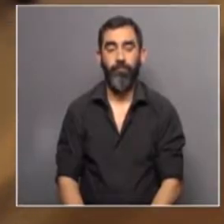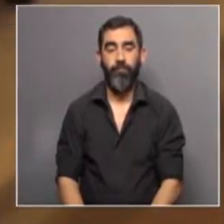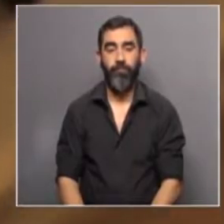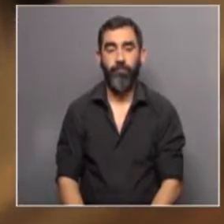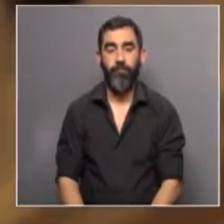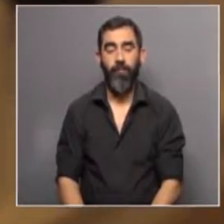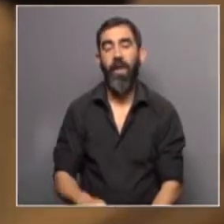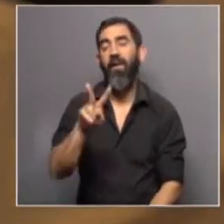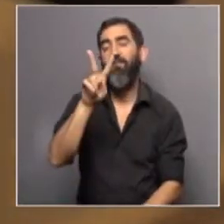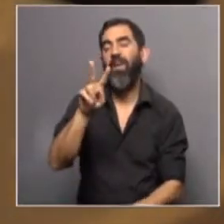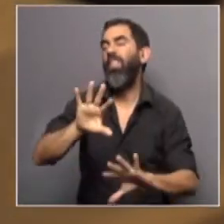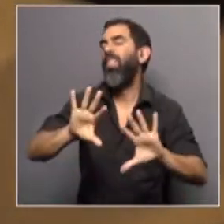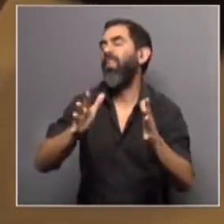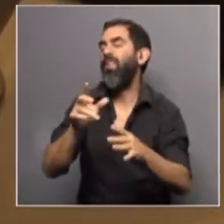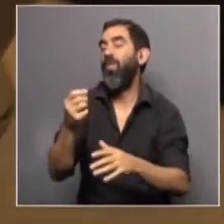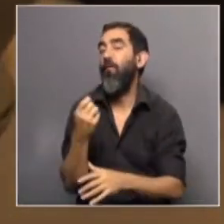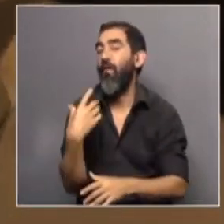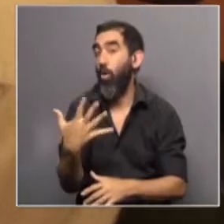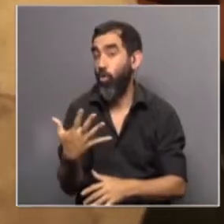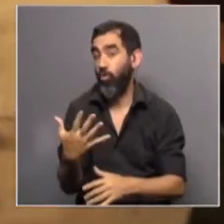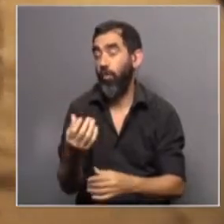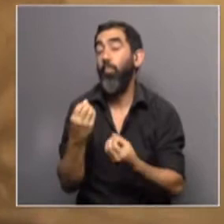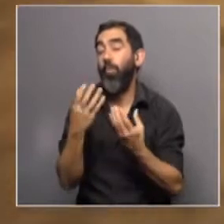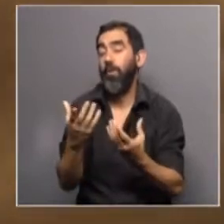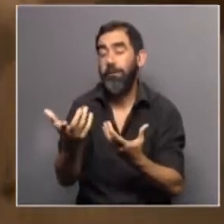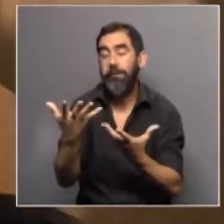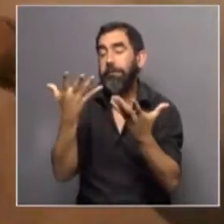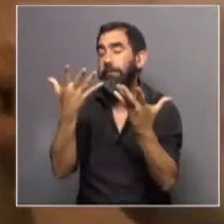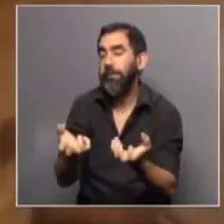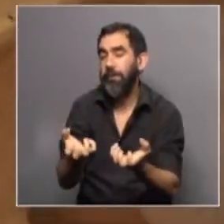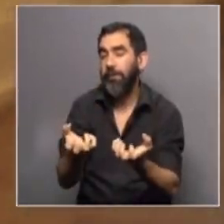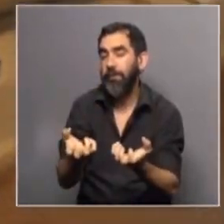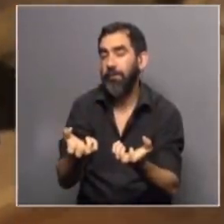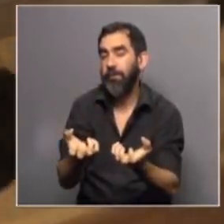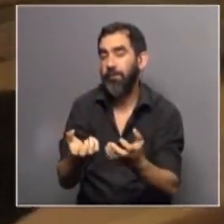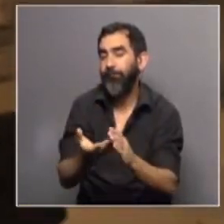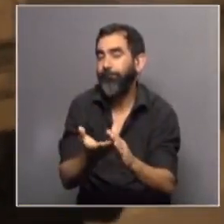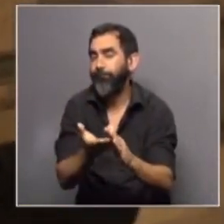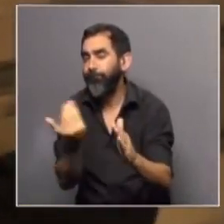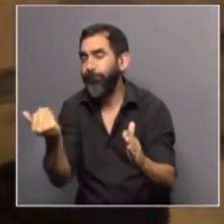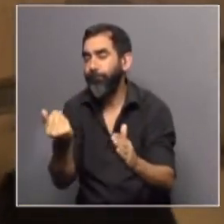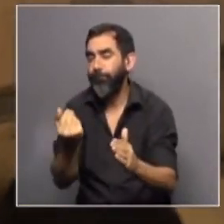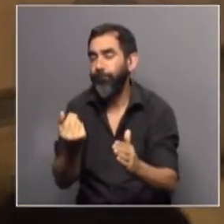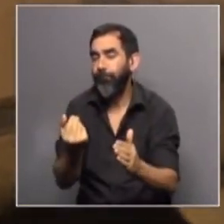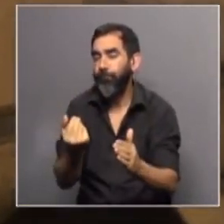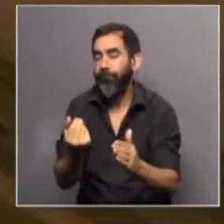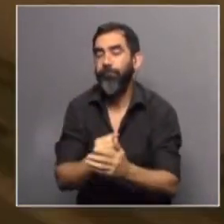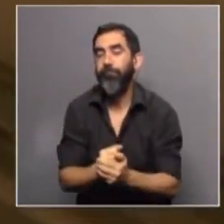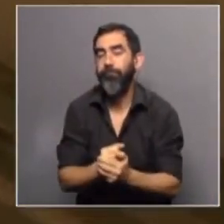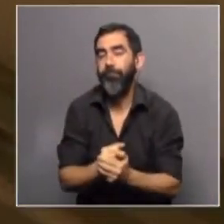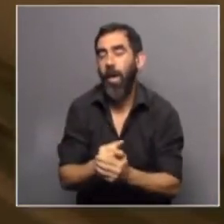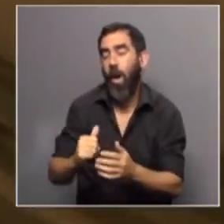La B corta de valorización justamente viene de tratar de sacar lo más,